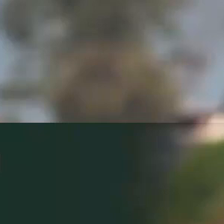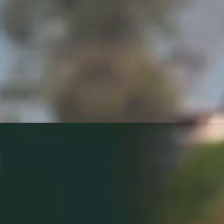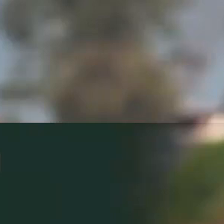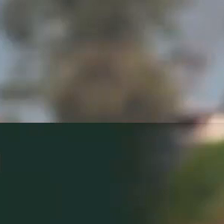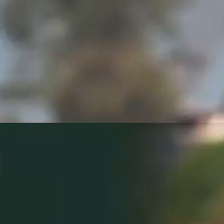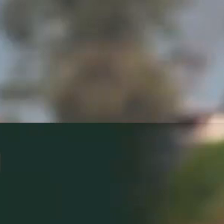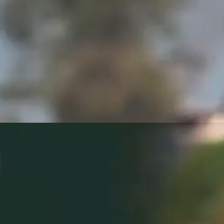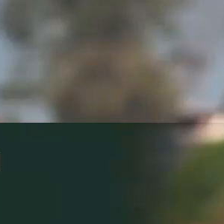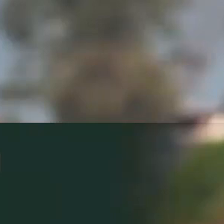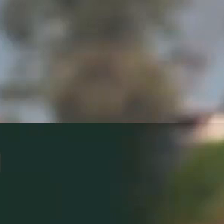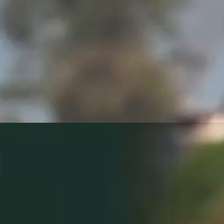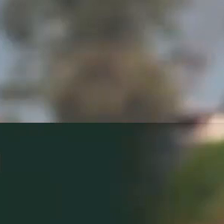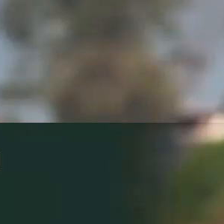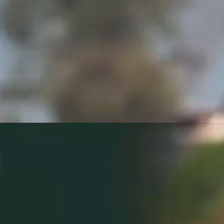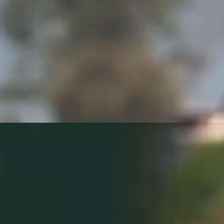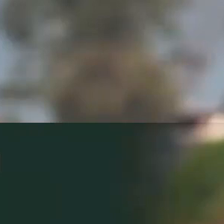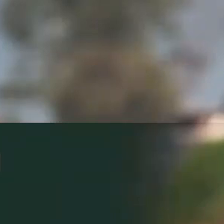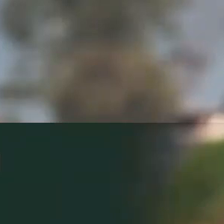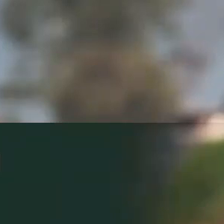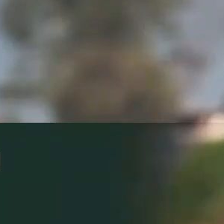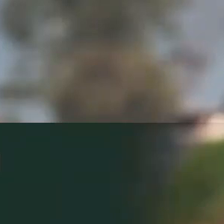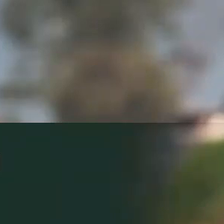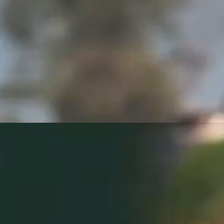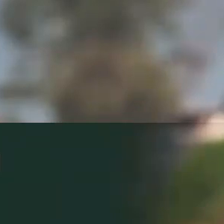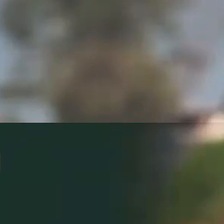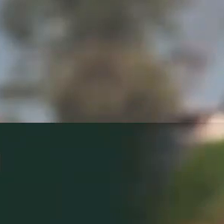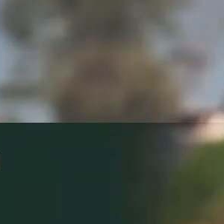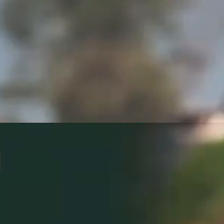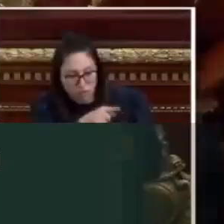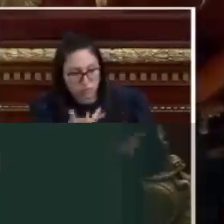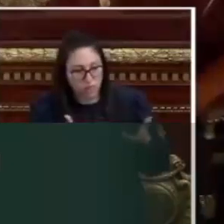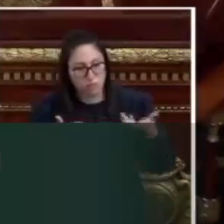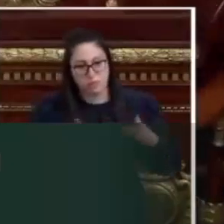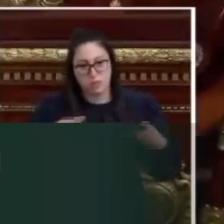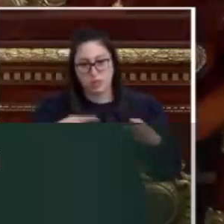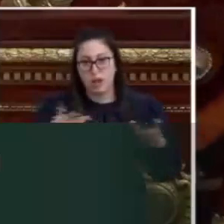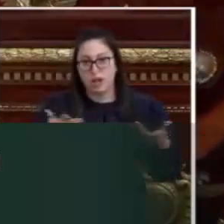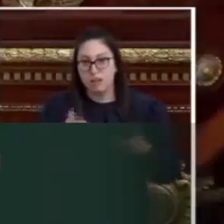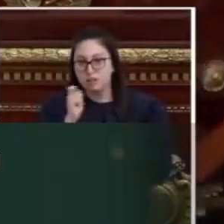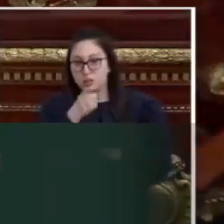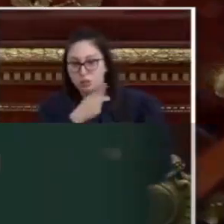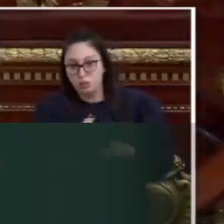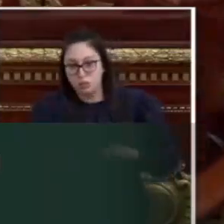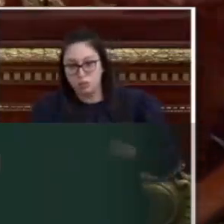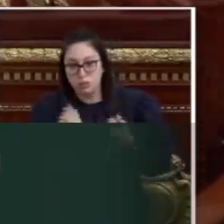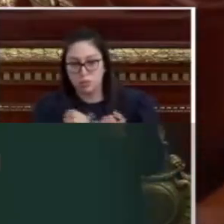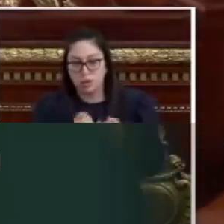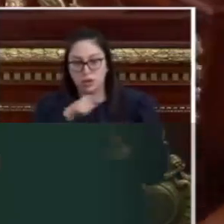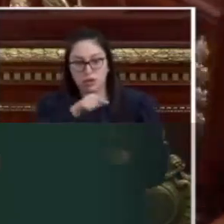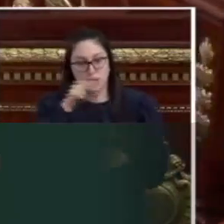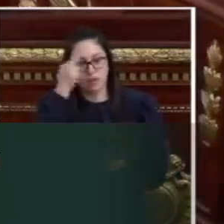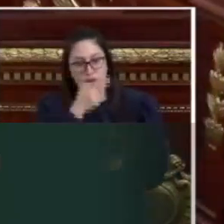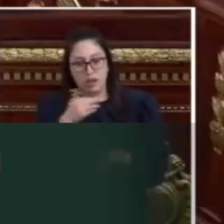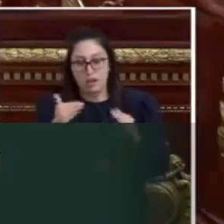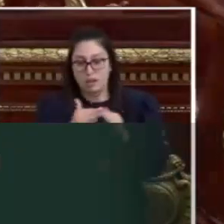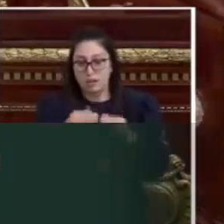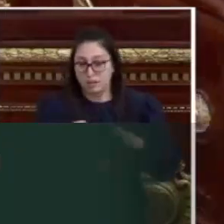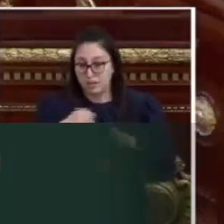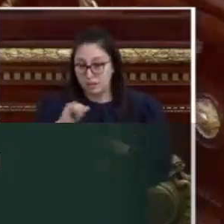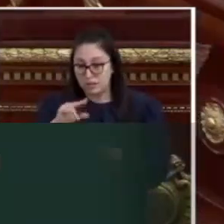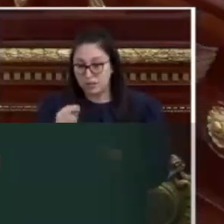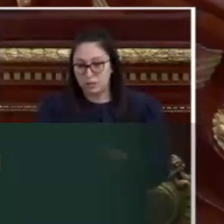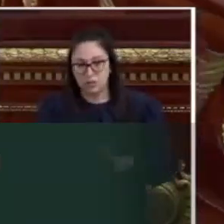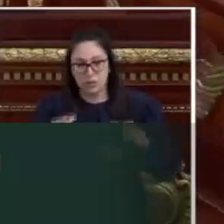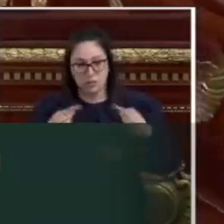resulten responsables de hacer uso de estos aparatos para delinquir, misma que fue turnada a la Comisión de Administración y Procuración